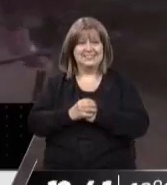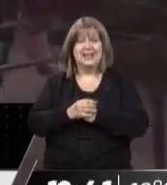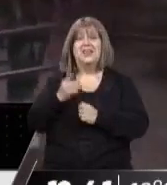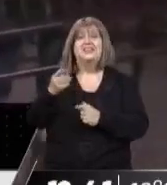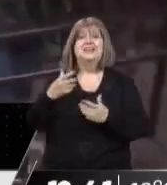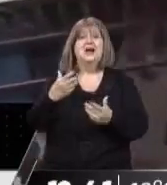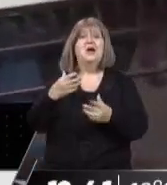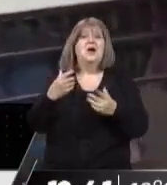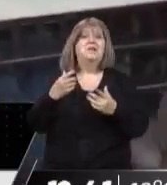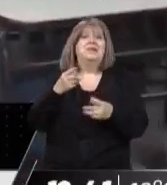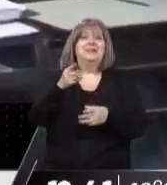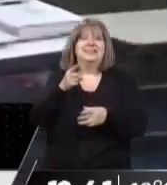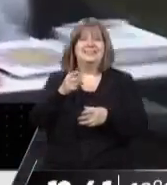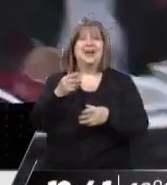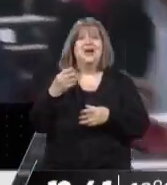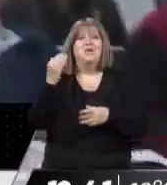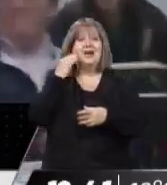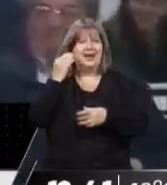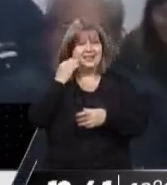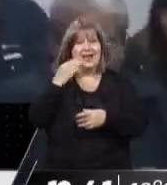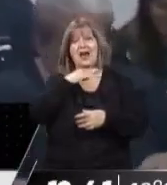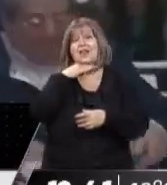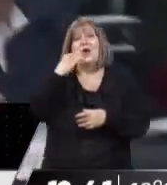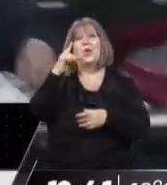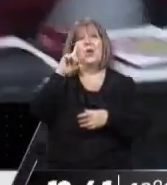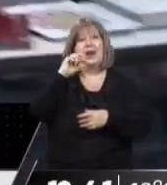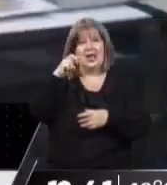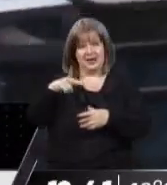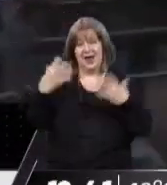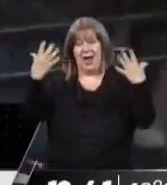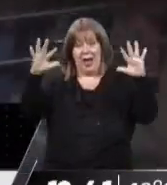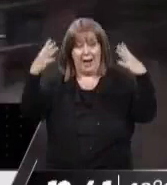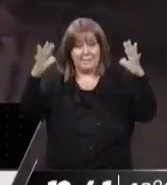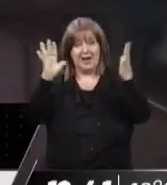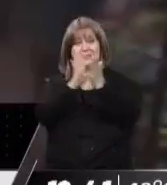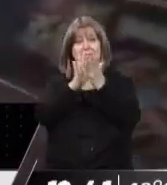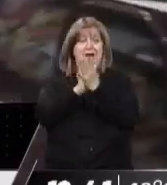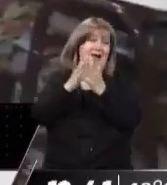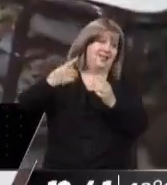Bueno, cuando lo practicamos salió mejor. Fuerte el aplauso para todos nosotros.